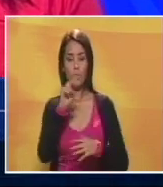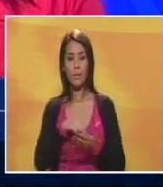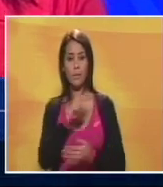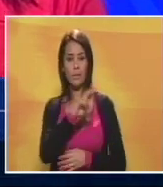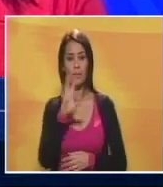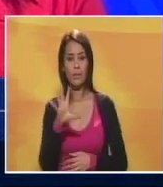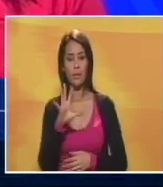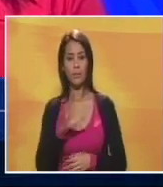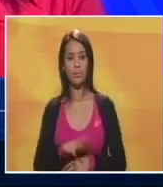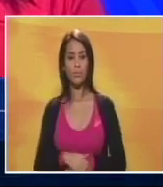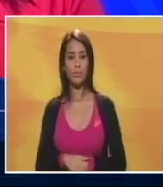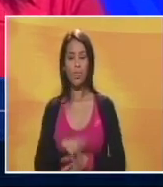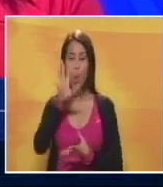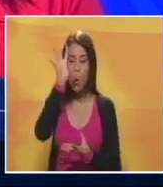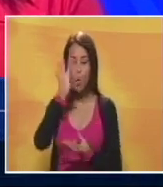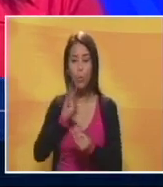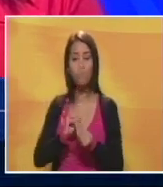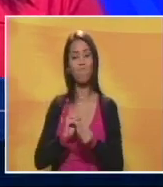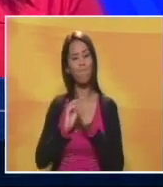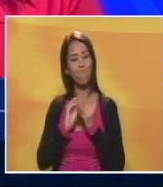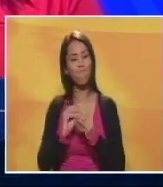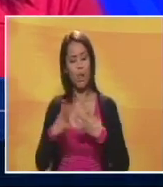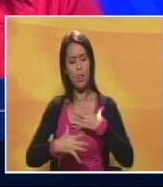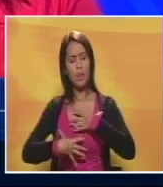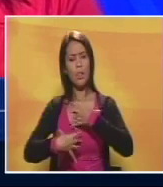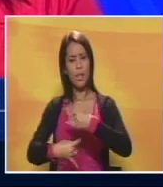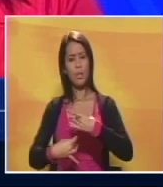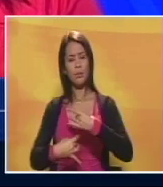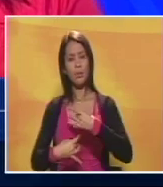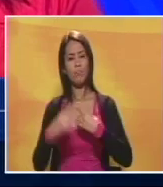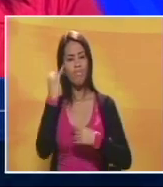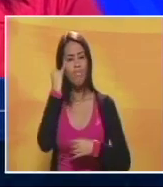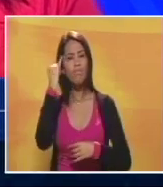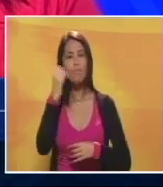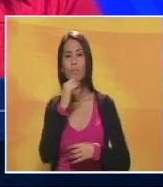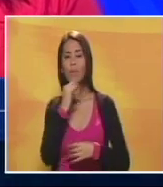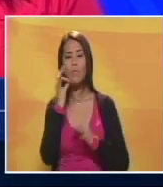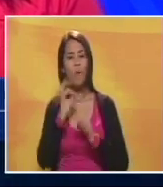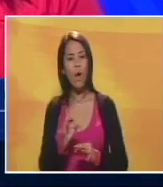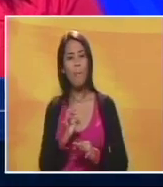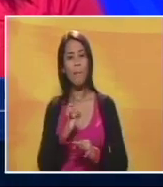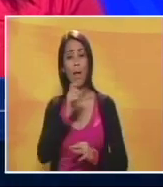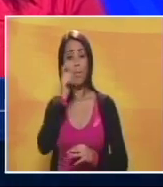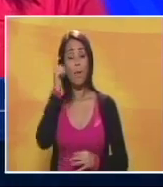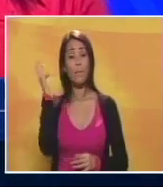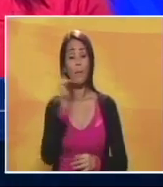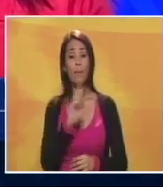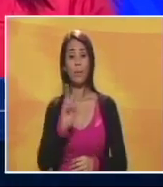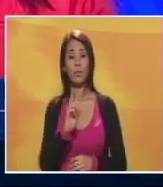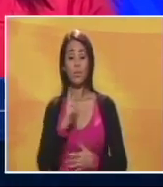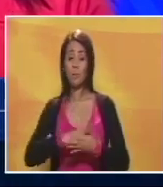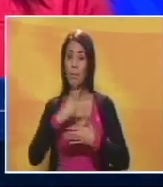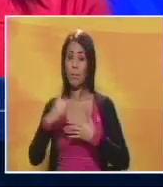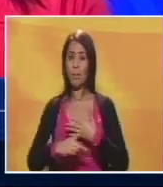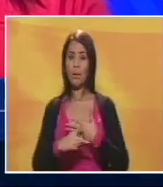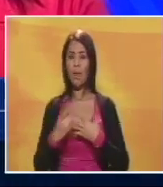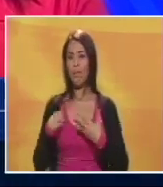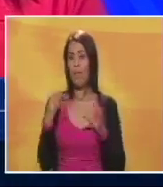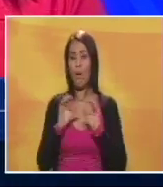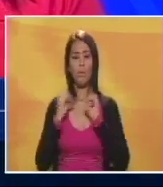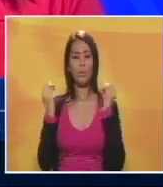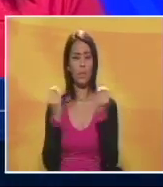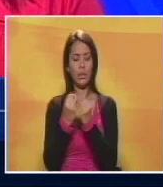2019-2025 recoge interesantes aportes del pueblo venezolano. O sea, no es un plan que se construyó desde una